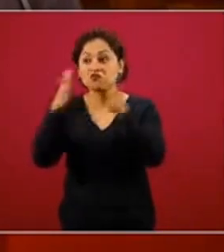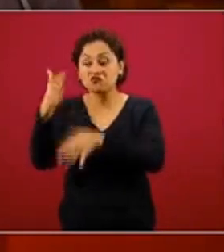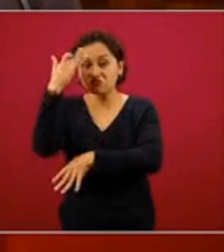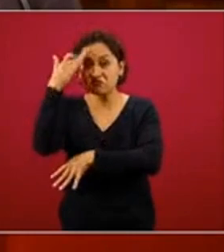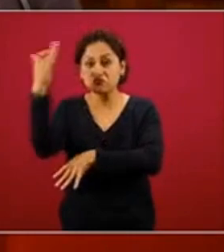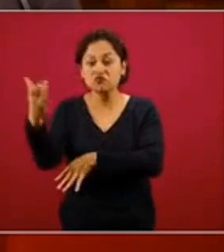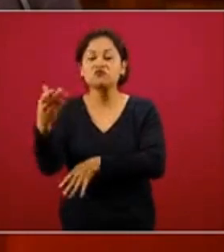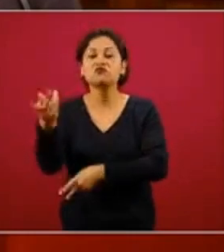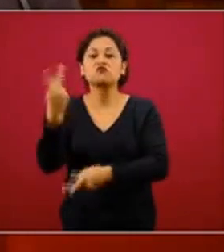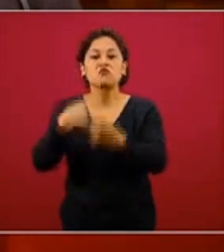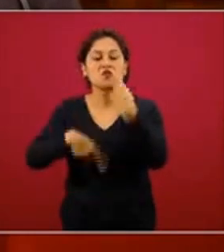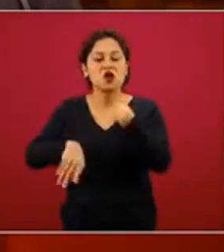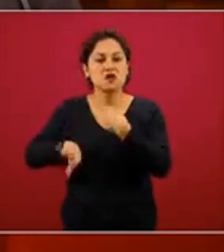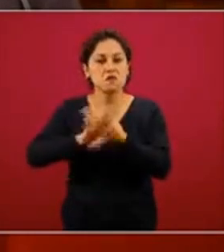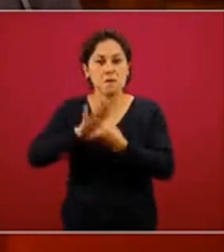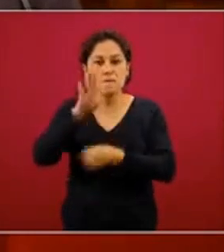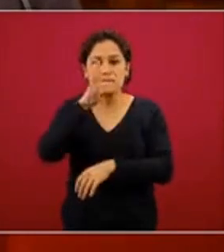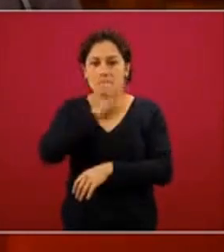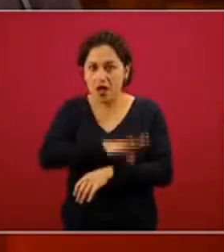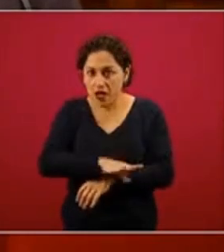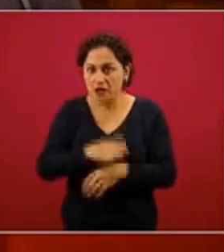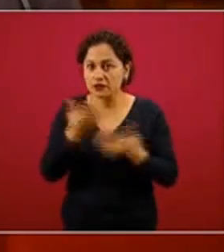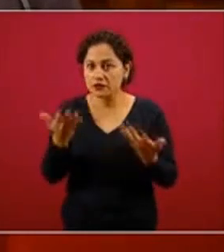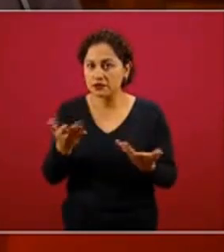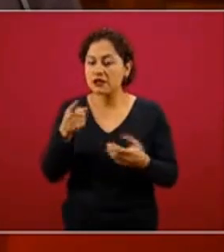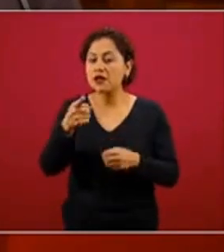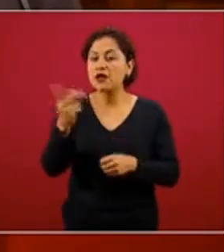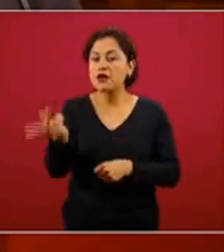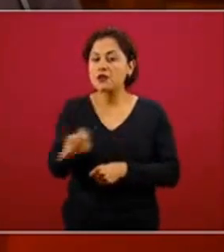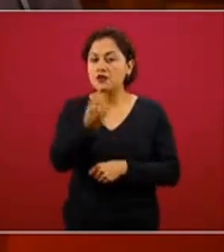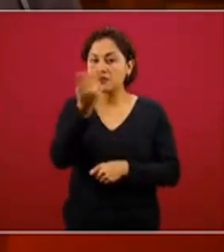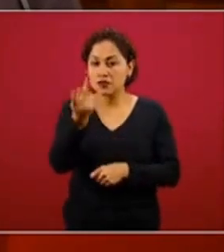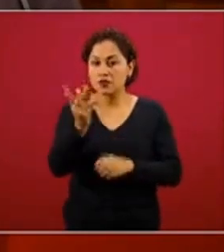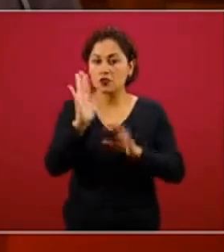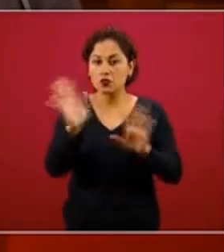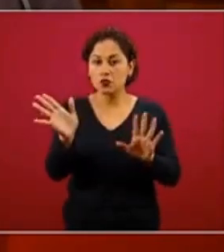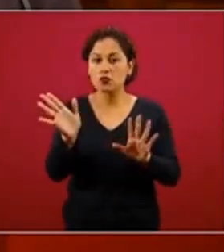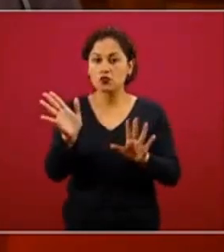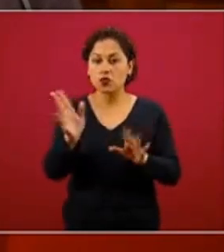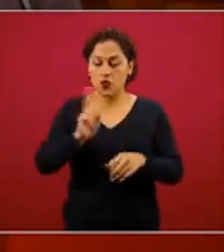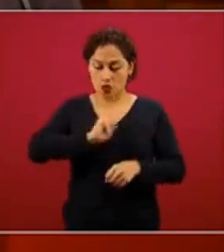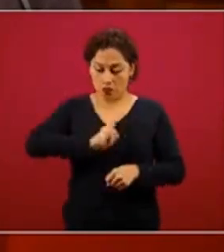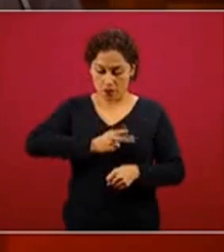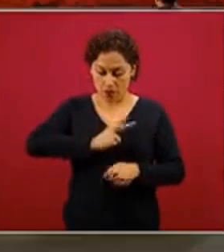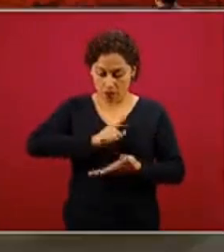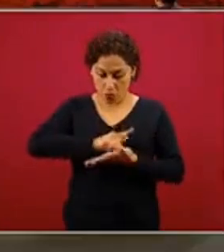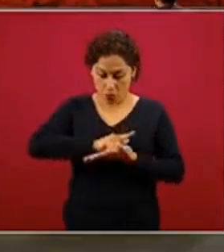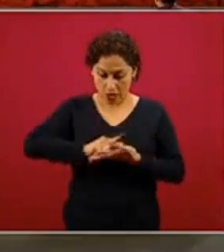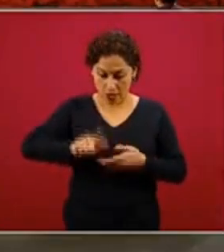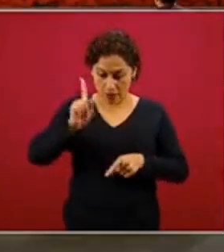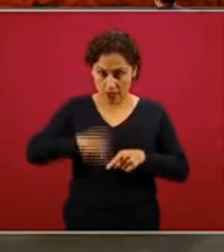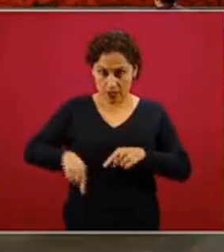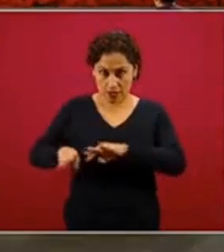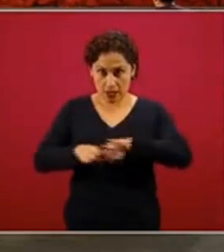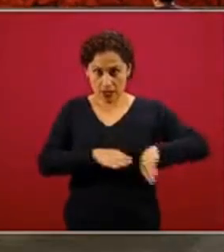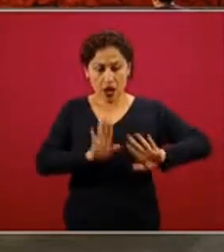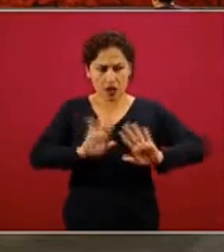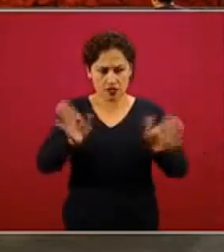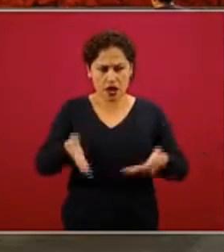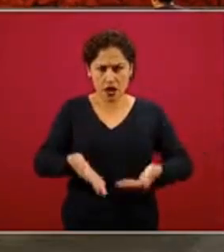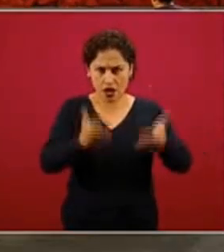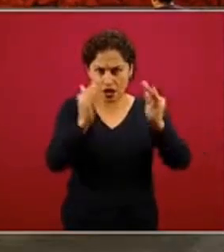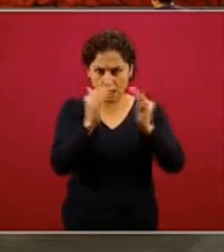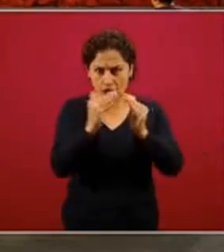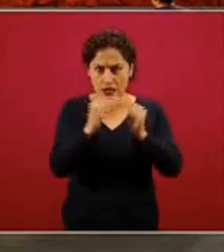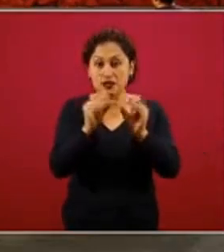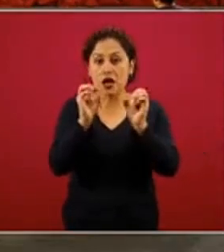se les da de alta? ¿Cuando ya no tienen el virus o hasta que, por ejemplo, están sin secuelas? Gracias. Sí, gracias.